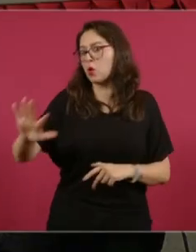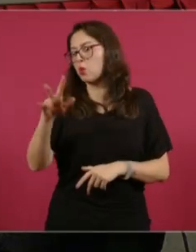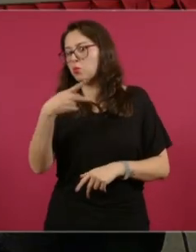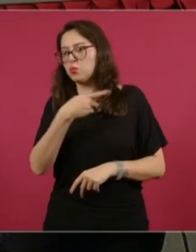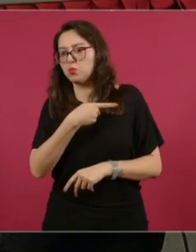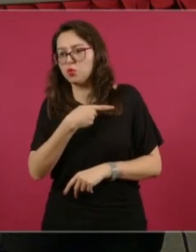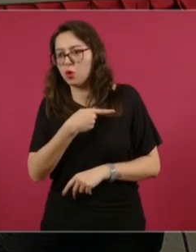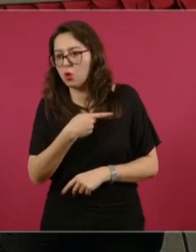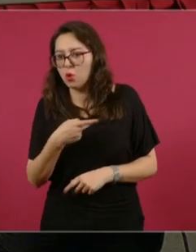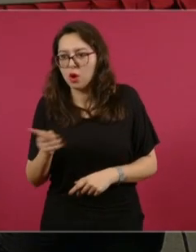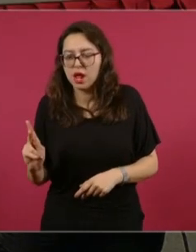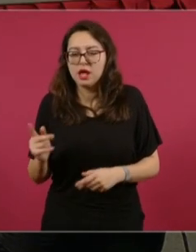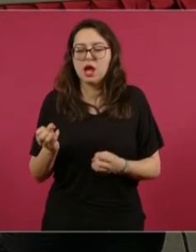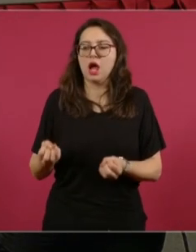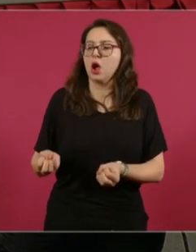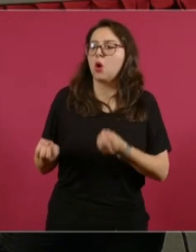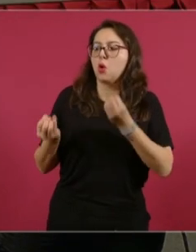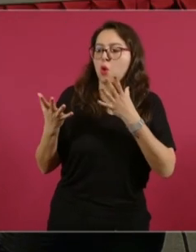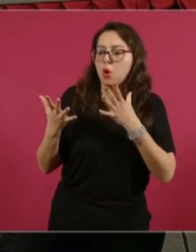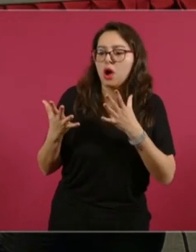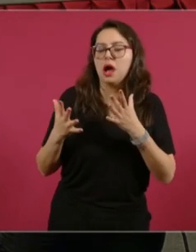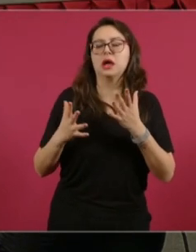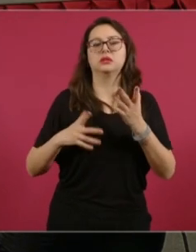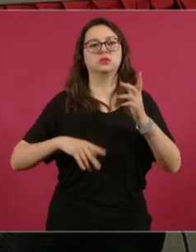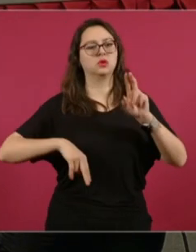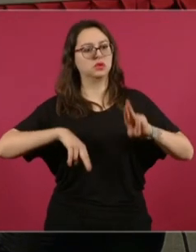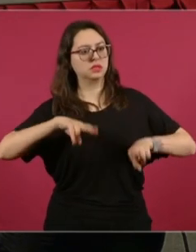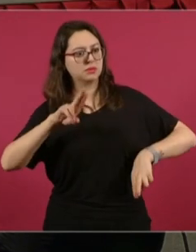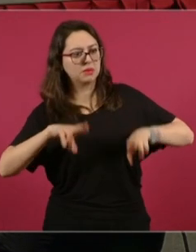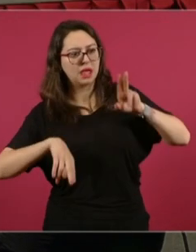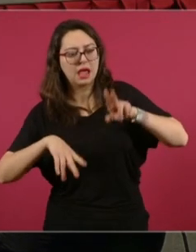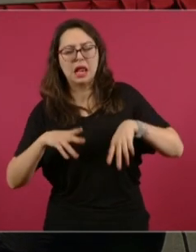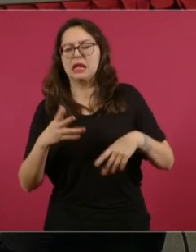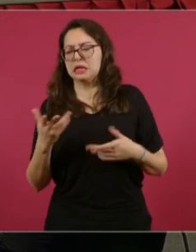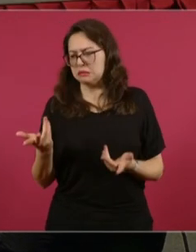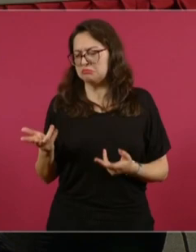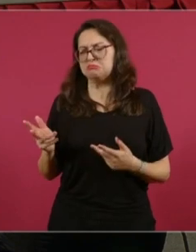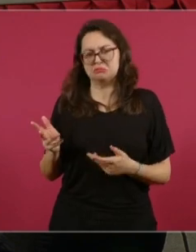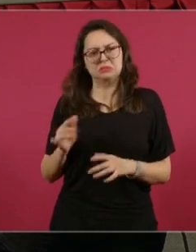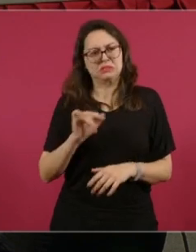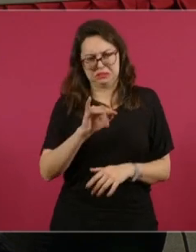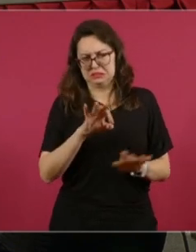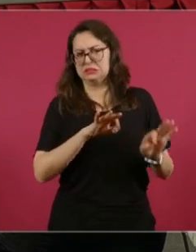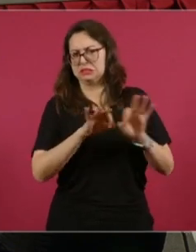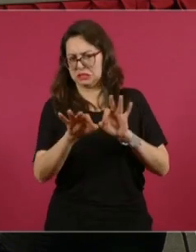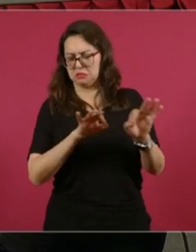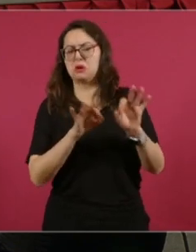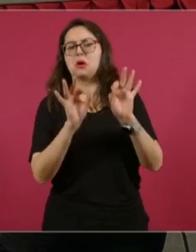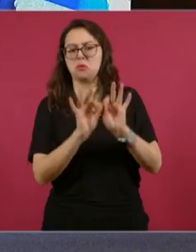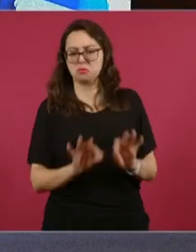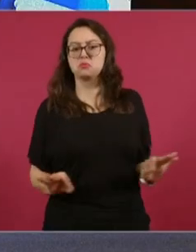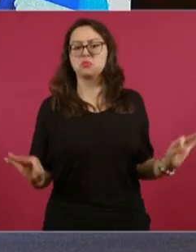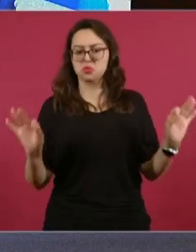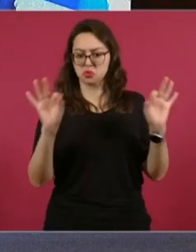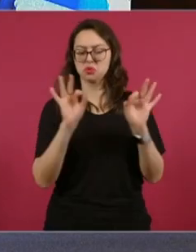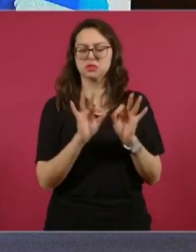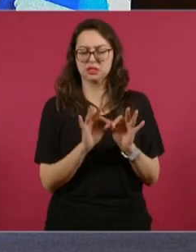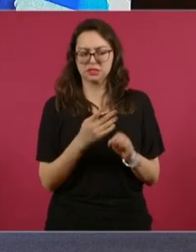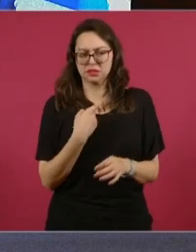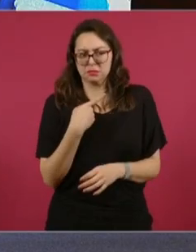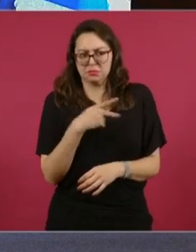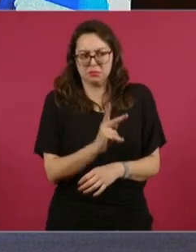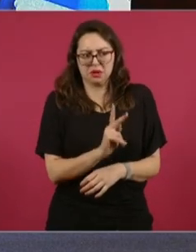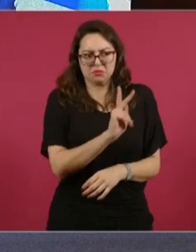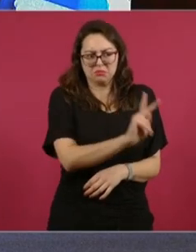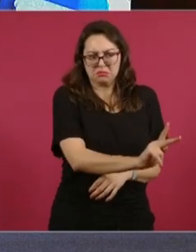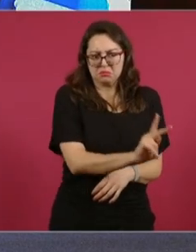políticas públicas de desarrollo han sido sumamente importantes, sus funciones tienen mucha similitud con